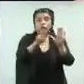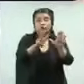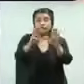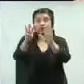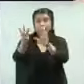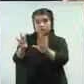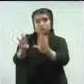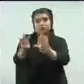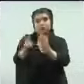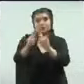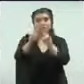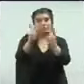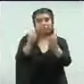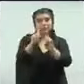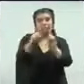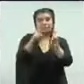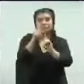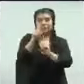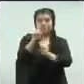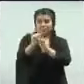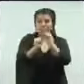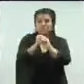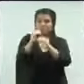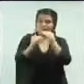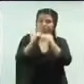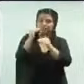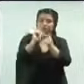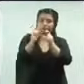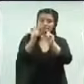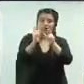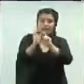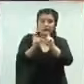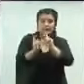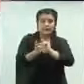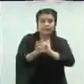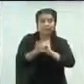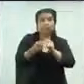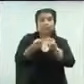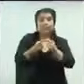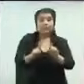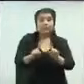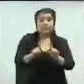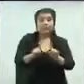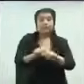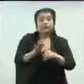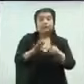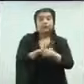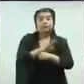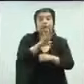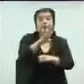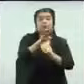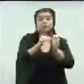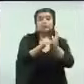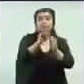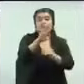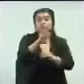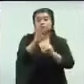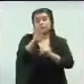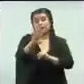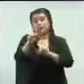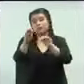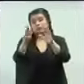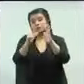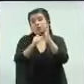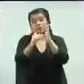888, como estos son multianuales, los montos van a sobrepasar lo que estamos pidiendo, pero son un total de 4.448